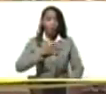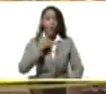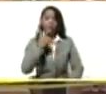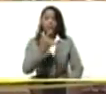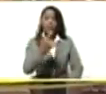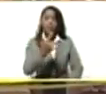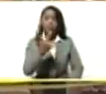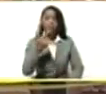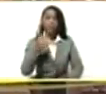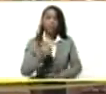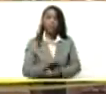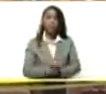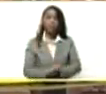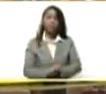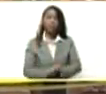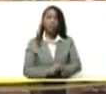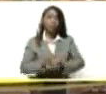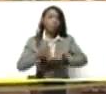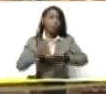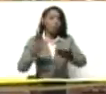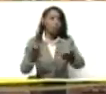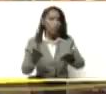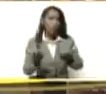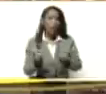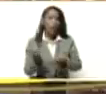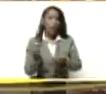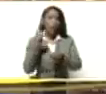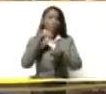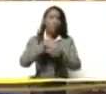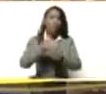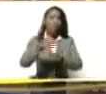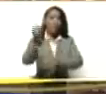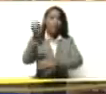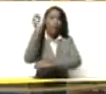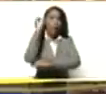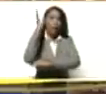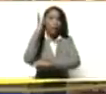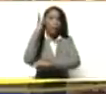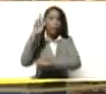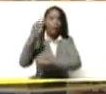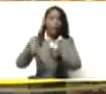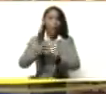para el bien de la paz la convivencia y la participación política